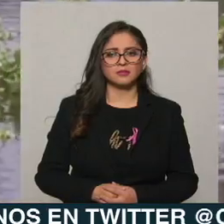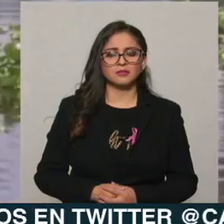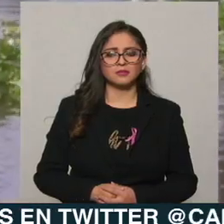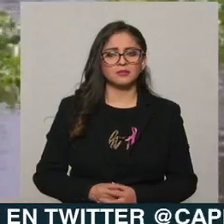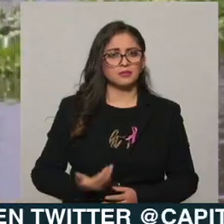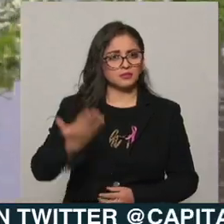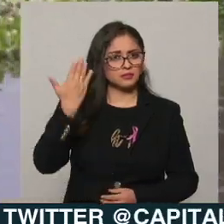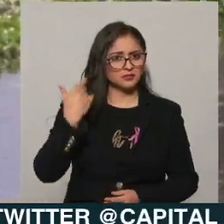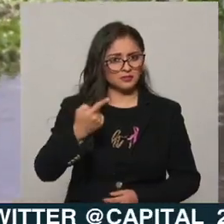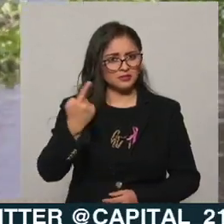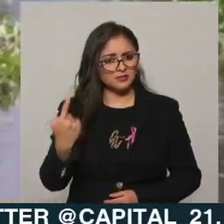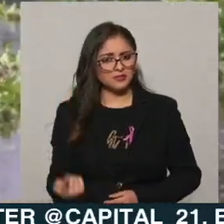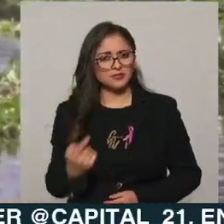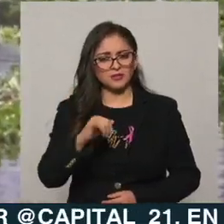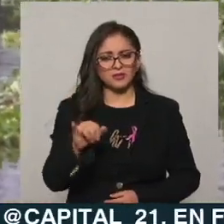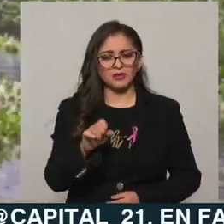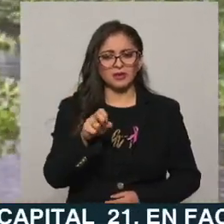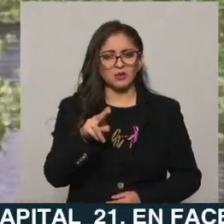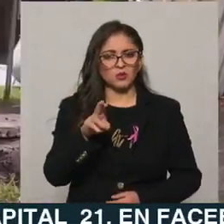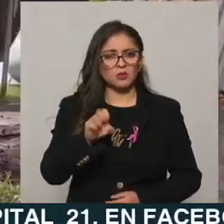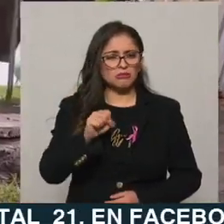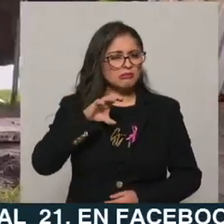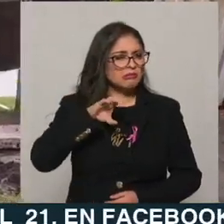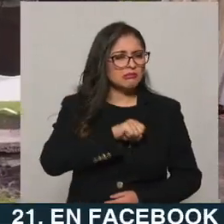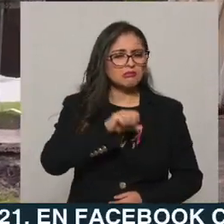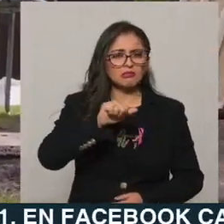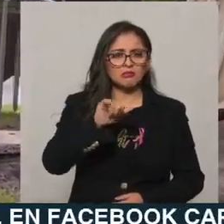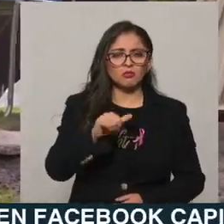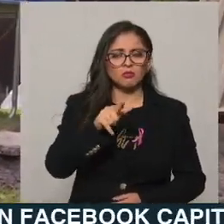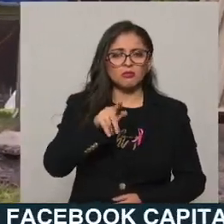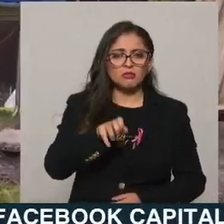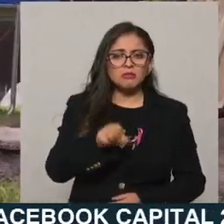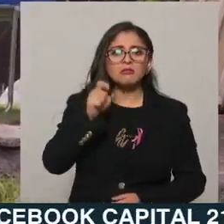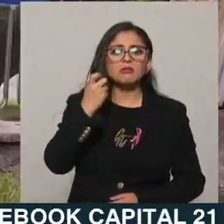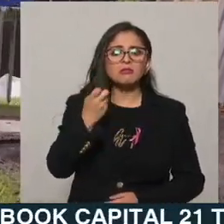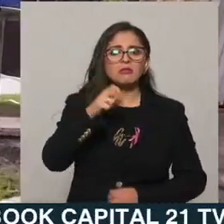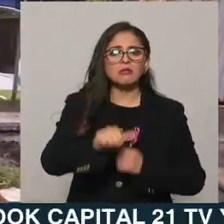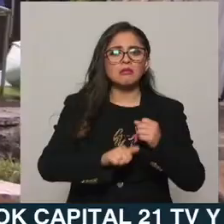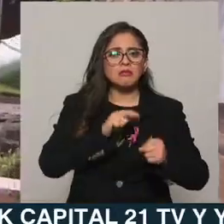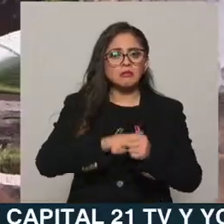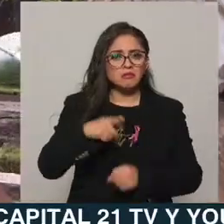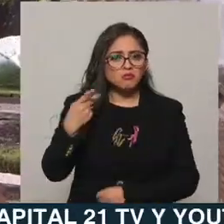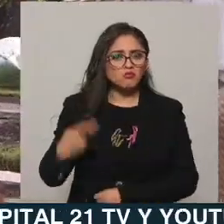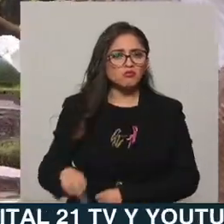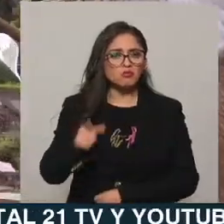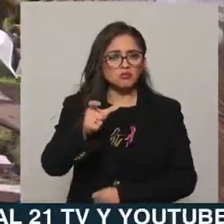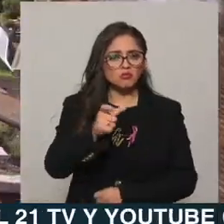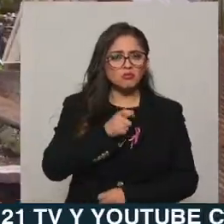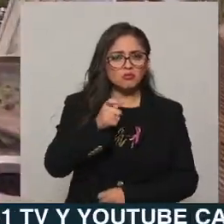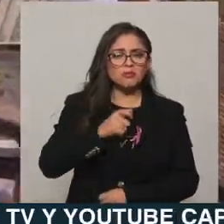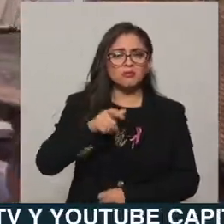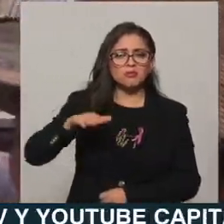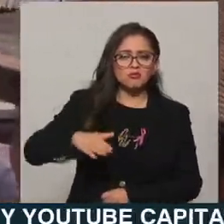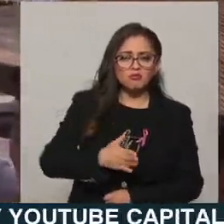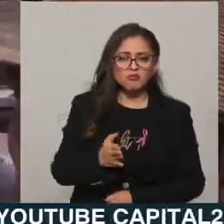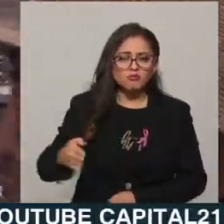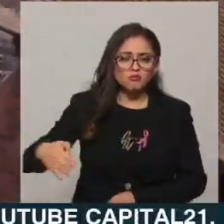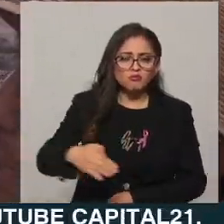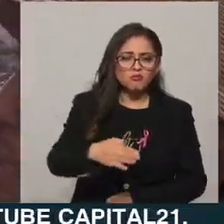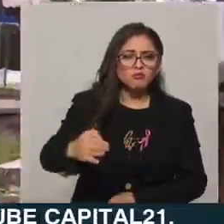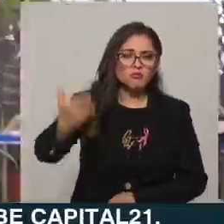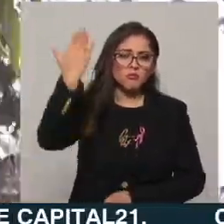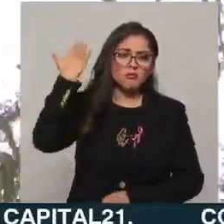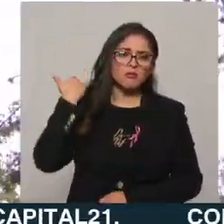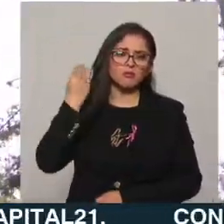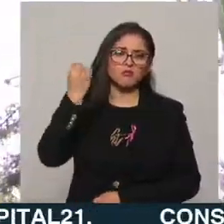Desde que era pequeño, Jesús se enamoró de los ajolotes, cuando esta especie endémica de Xochimilco aún recorría los canales hace algunas